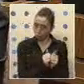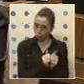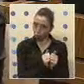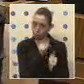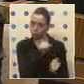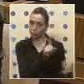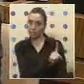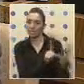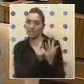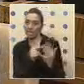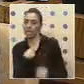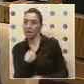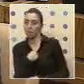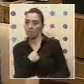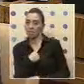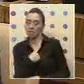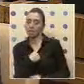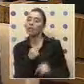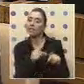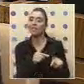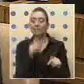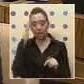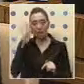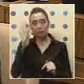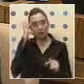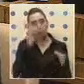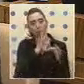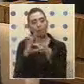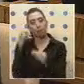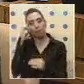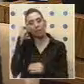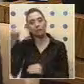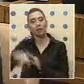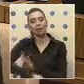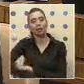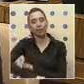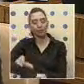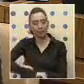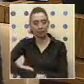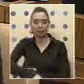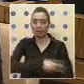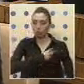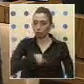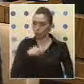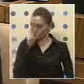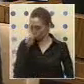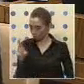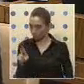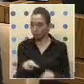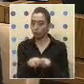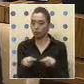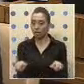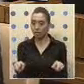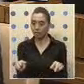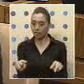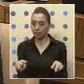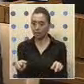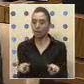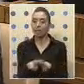mí. Esa es la lógica de la derecha. Por nuestra parte, con respeto, con tranquilidad,